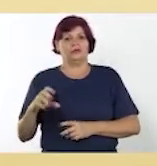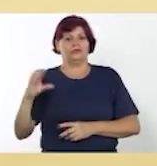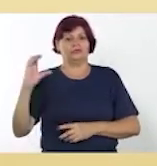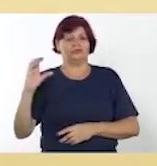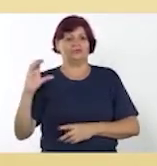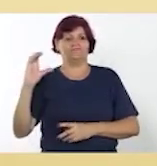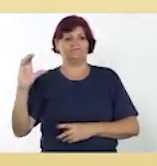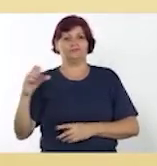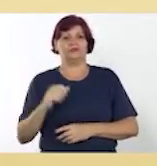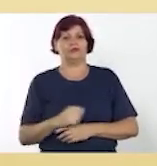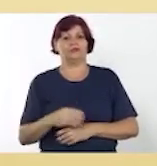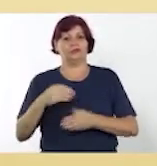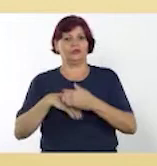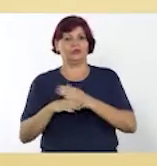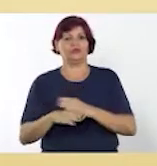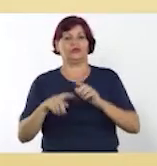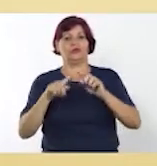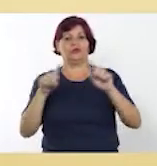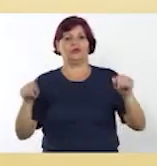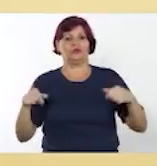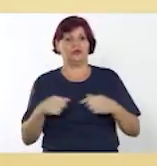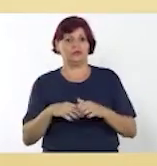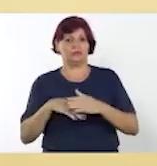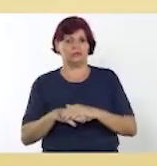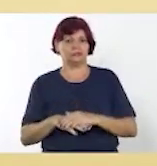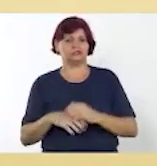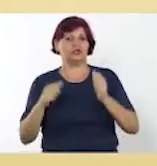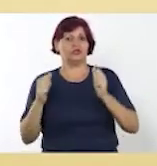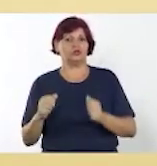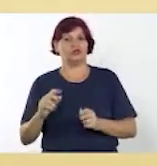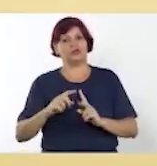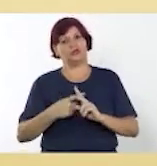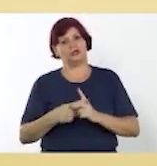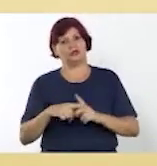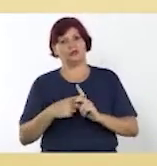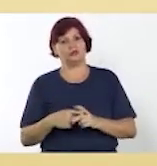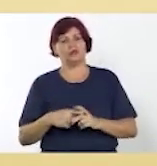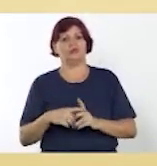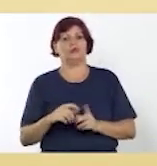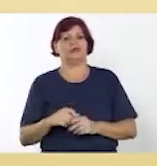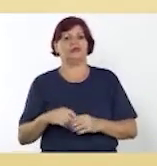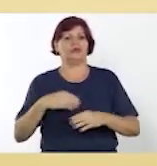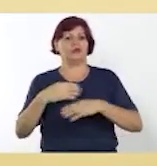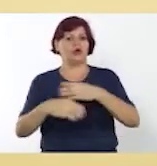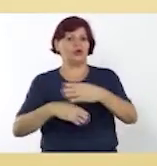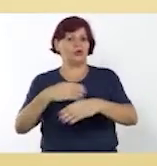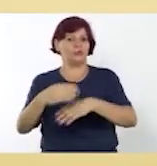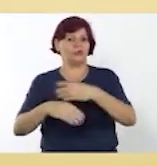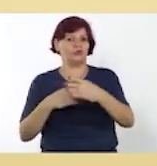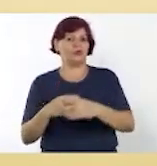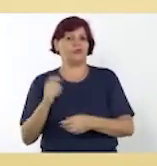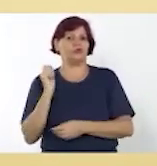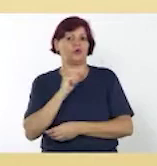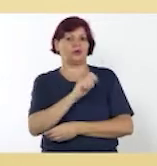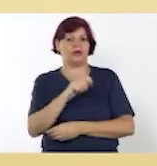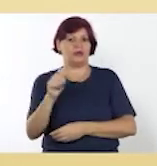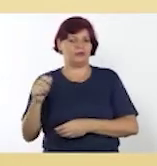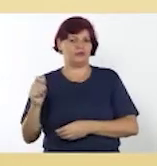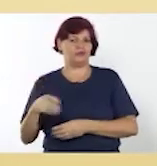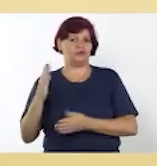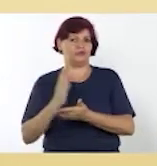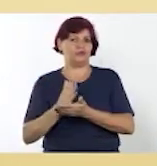en el almacén. Lo que nos queda es resolverlo atendiendo a los procedimientos que la profesora Claudia introdujo el otro día con